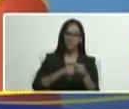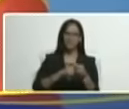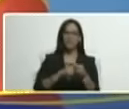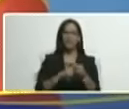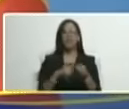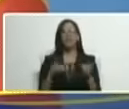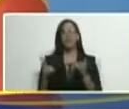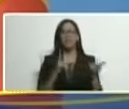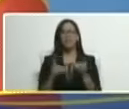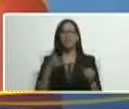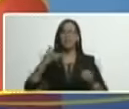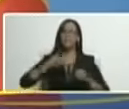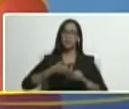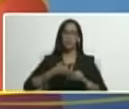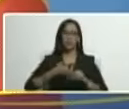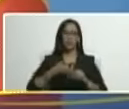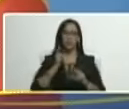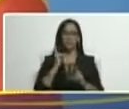dependiente del petróleo,